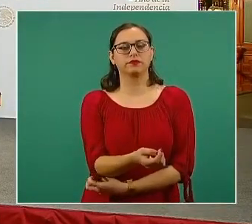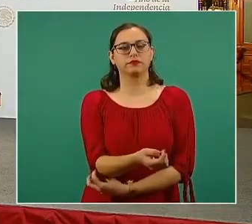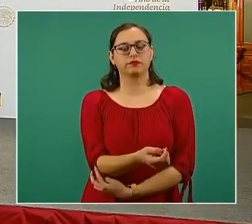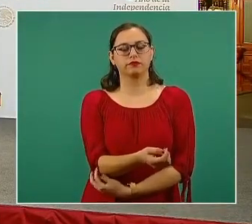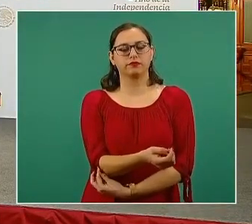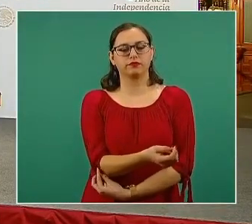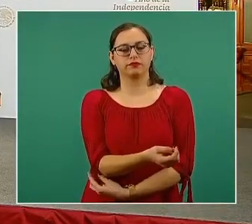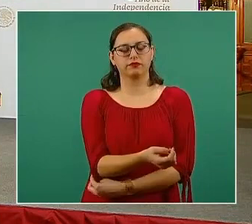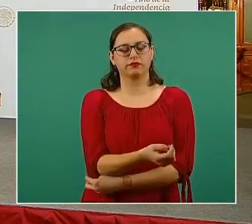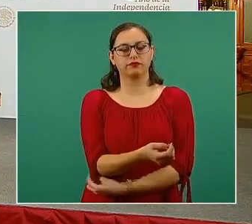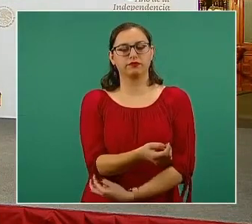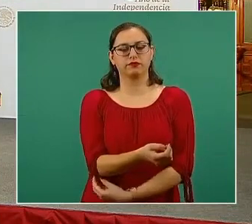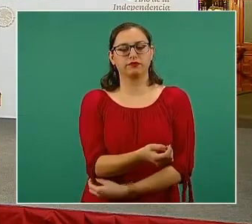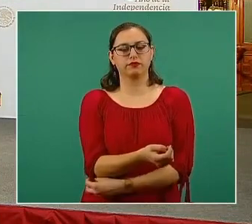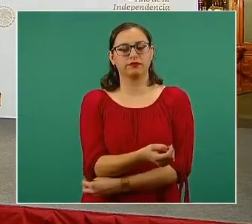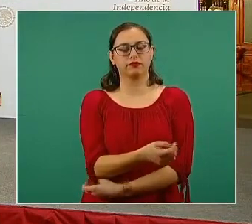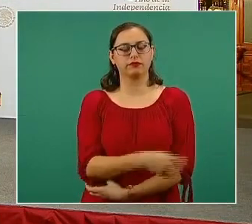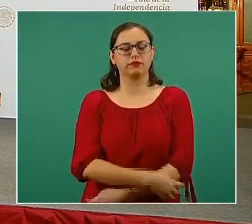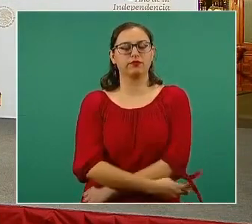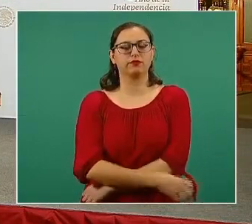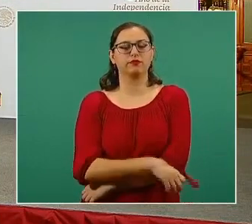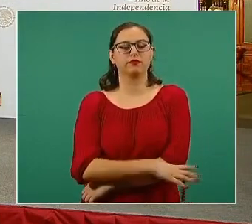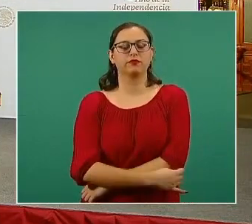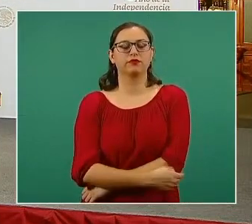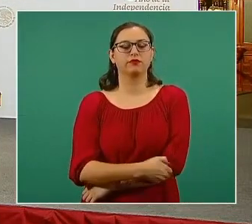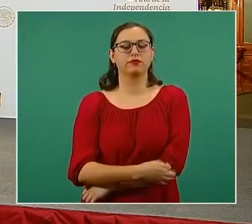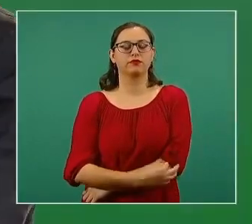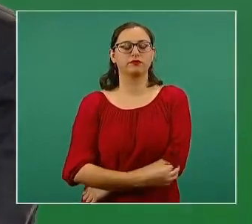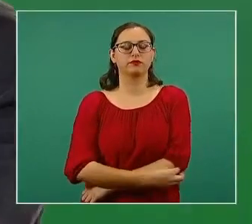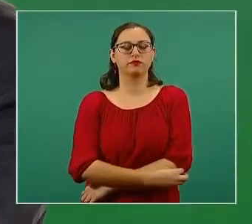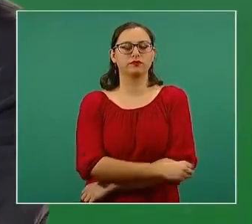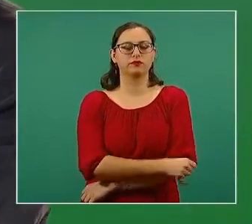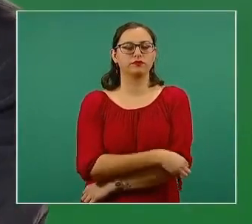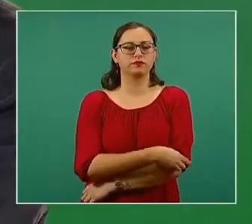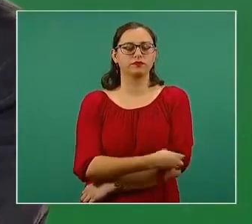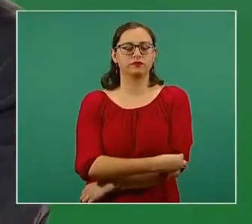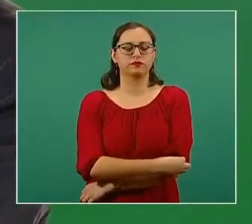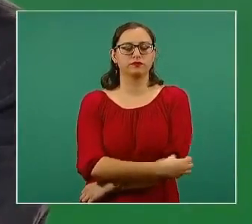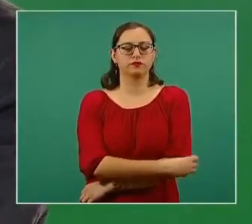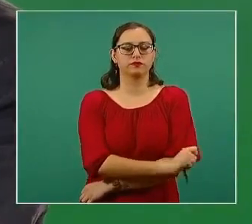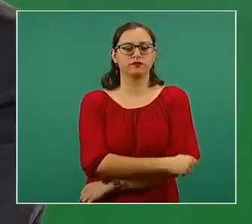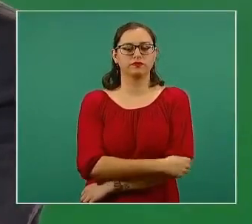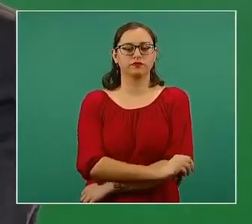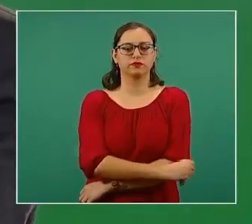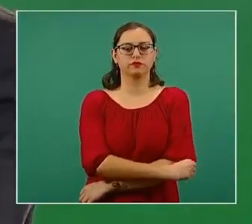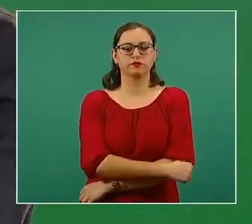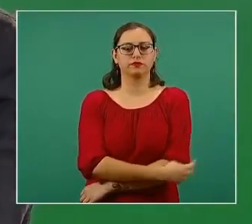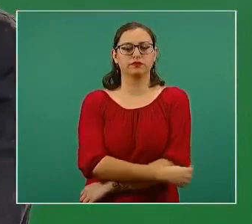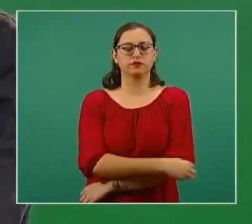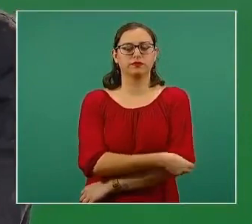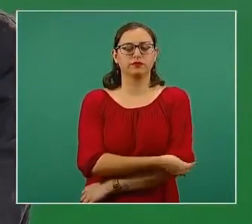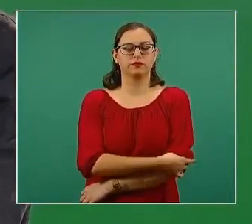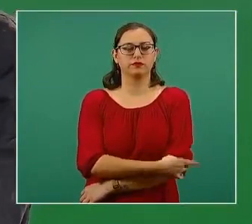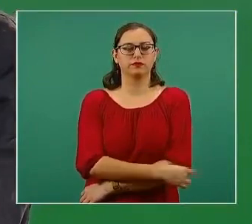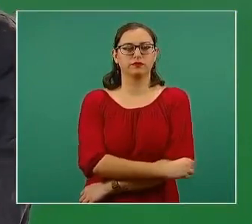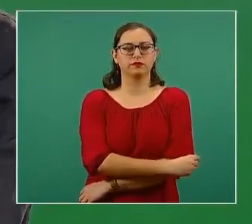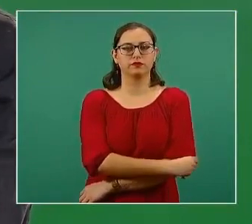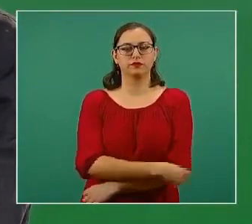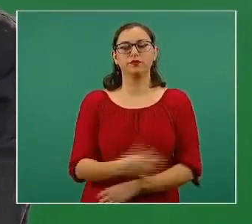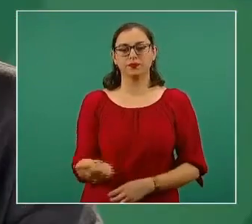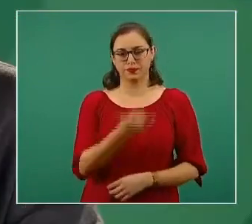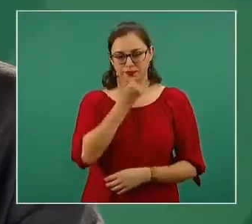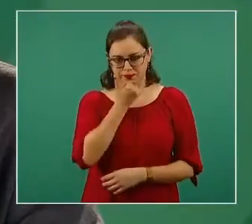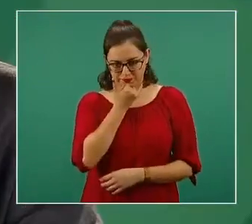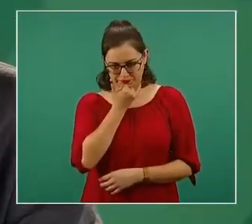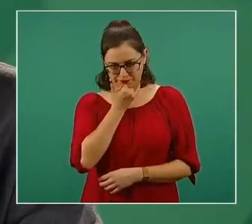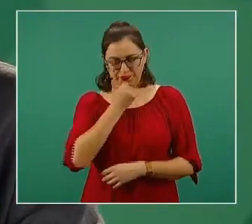completado 16 semanas de reducción de la epidemia. 16 semanas donde cada día la cantidad de personas que enferman de COVID